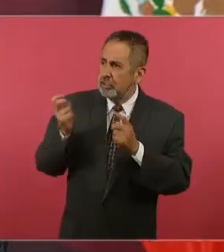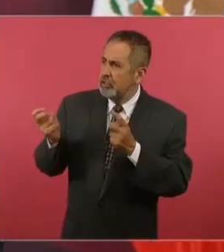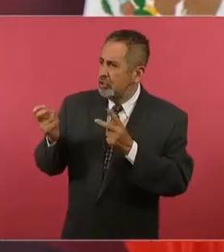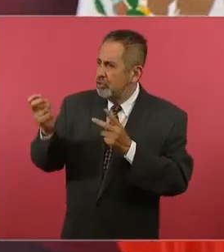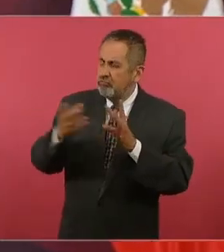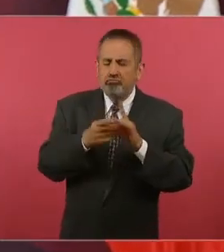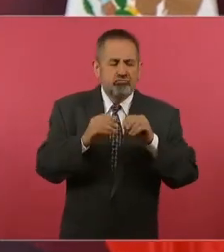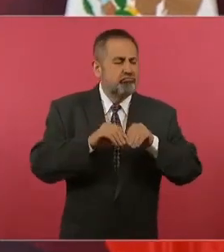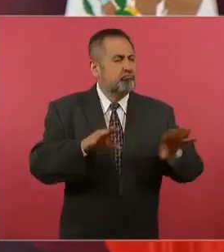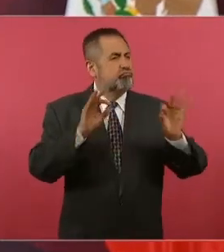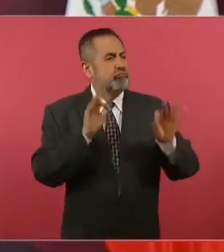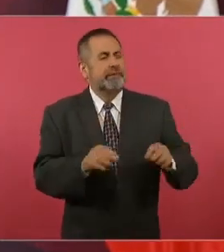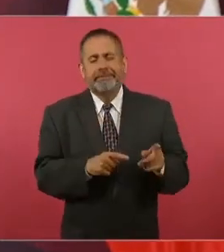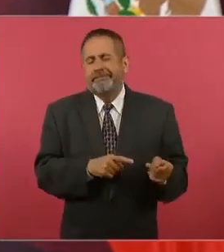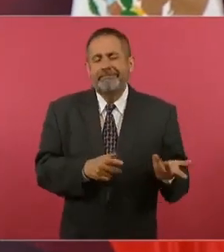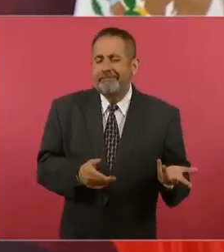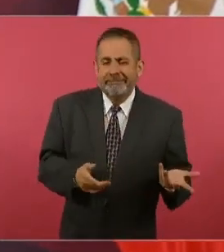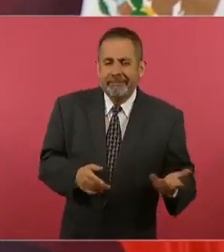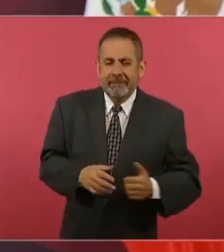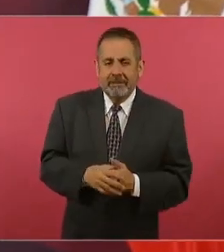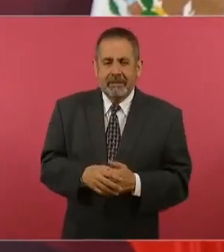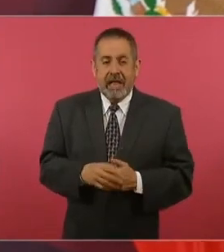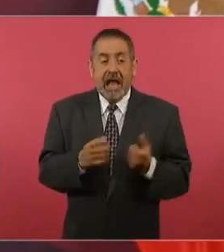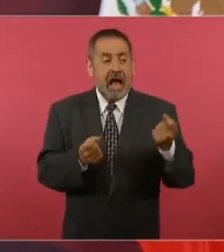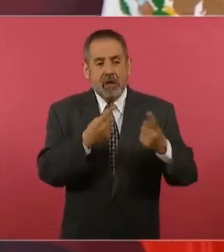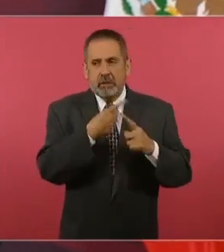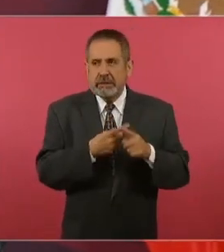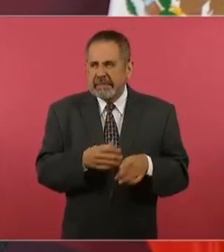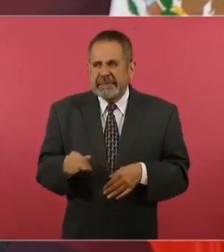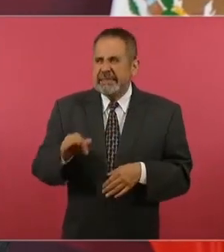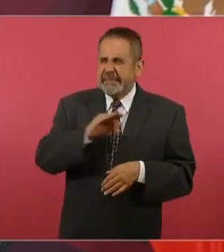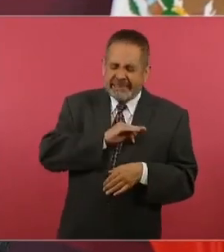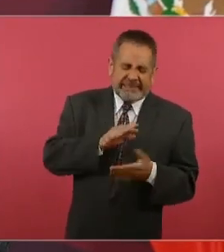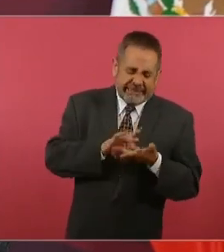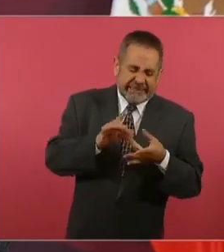Puede ser incluso que sí se atrevan